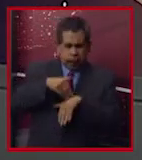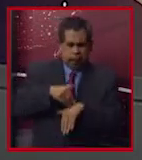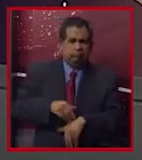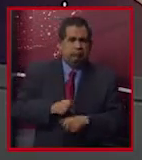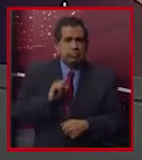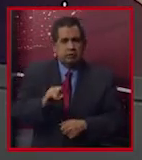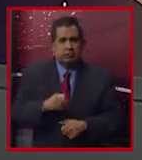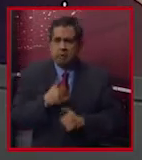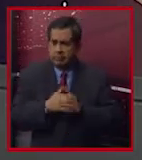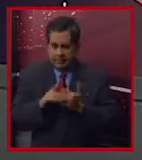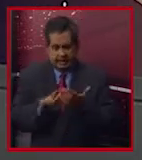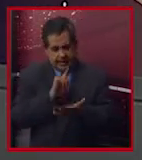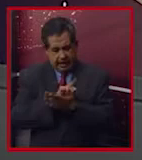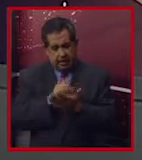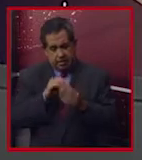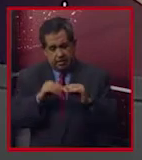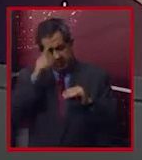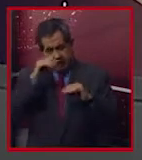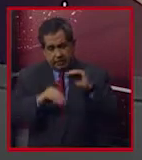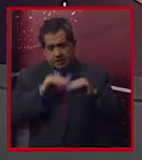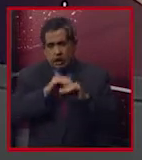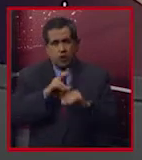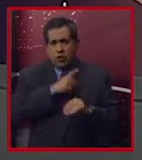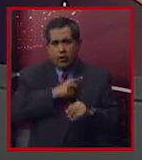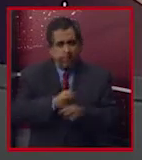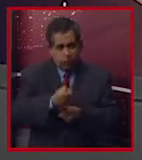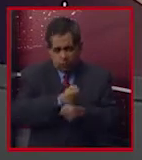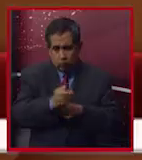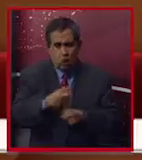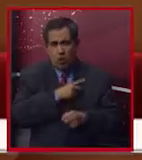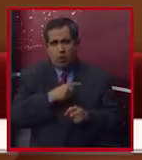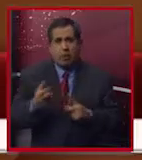y sancionar la tortura, así como la desaparición forzada.